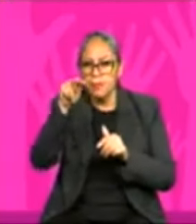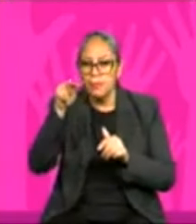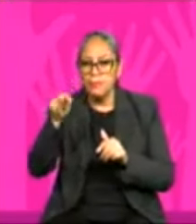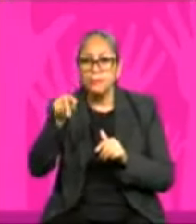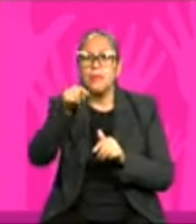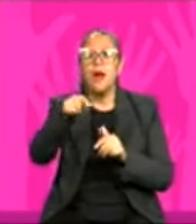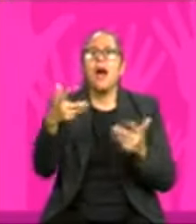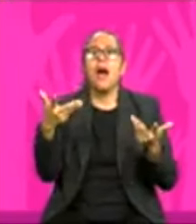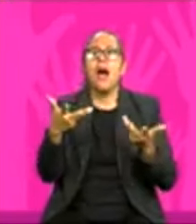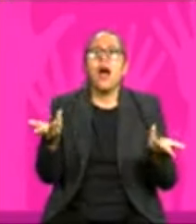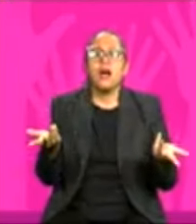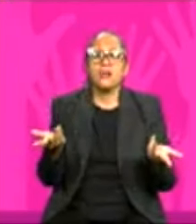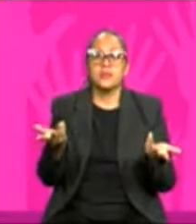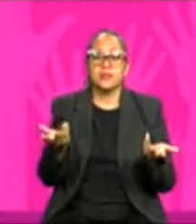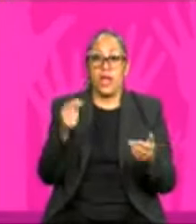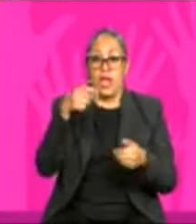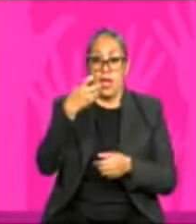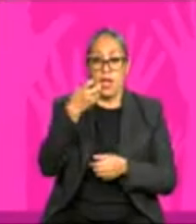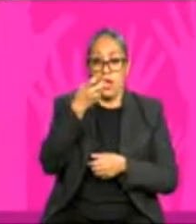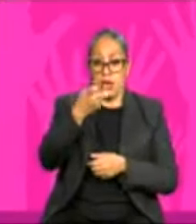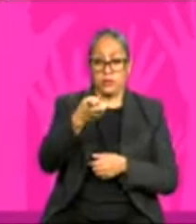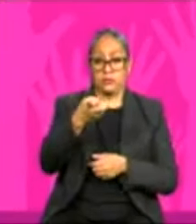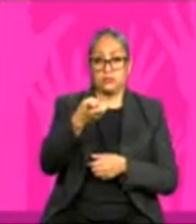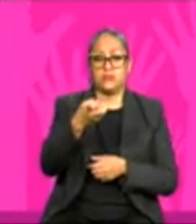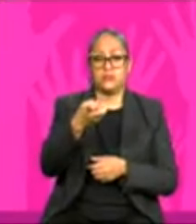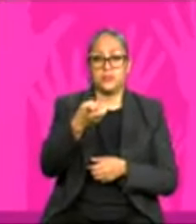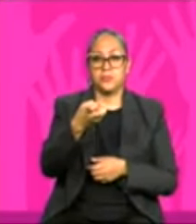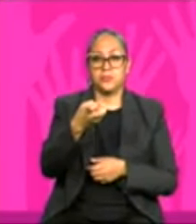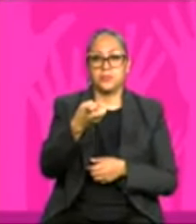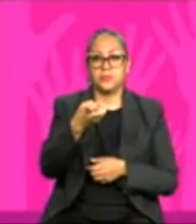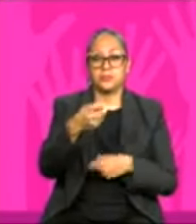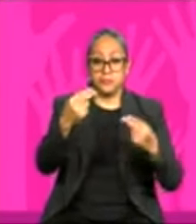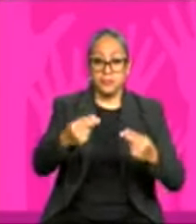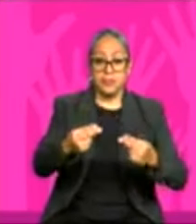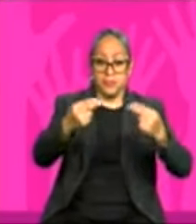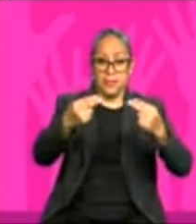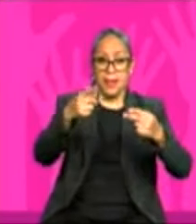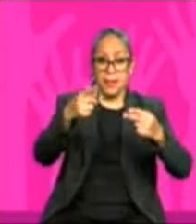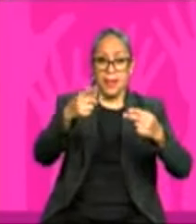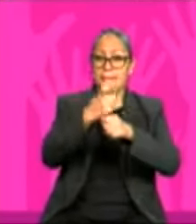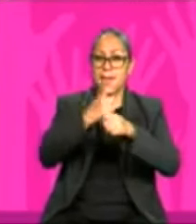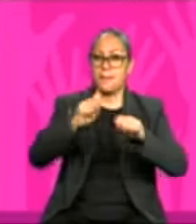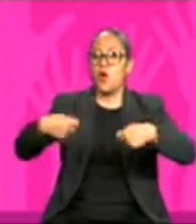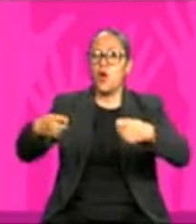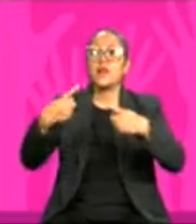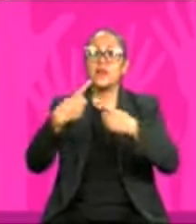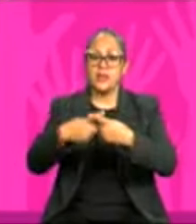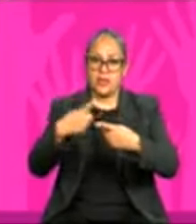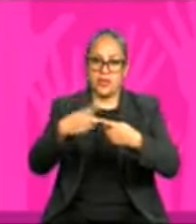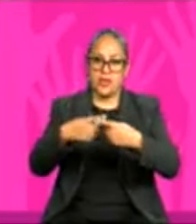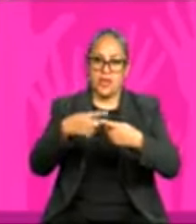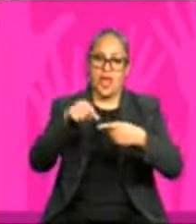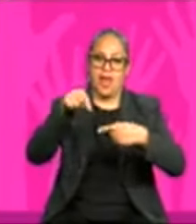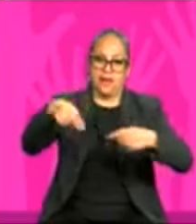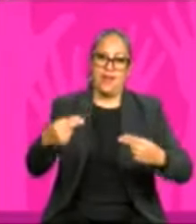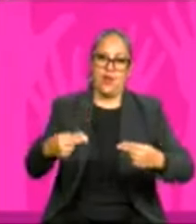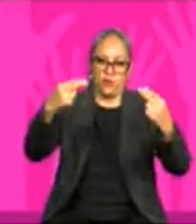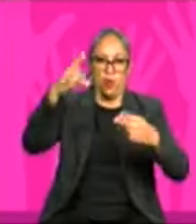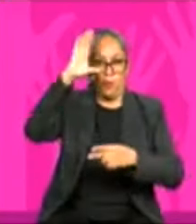licitaciones. Se va a privilegiar a los empresarios morelenses. No va a haber moches, no va a